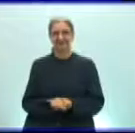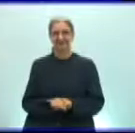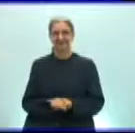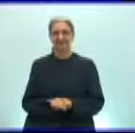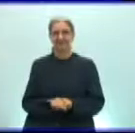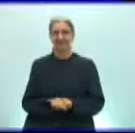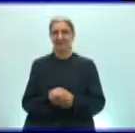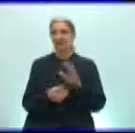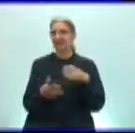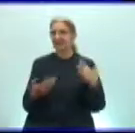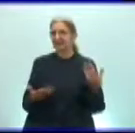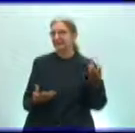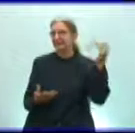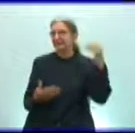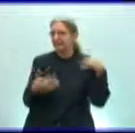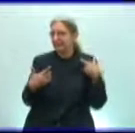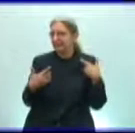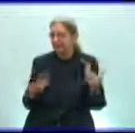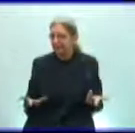¿Sabías que?